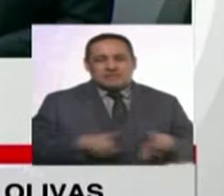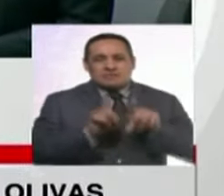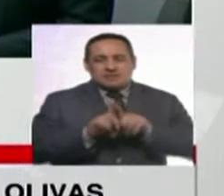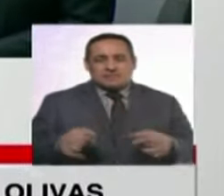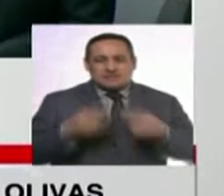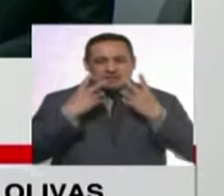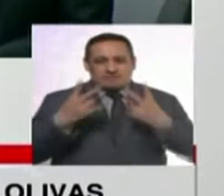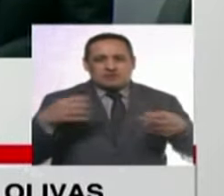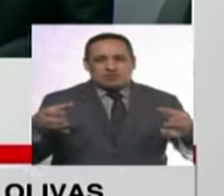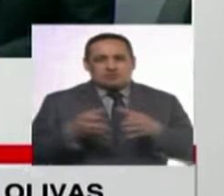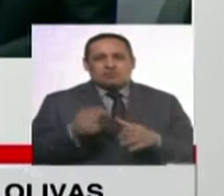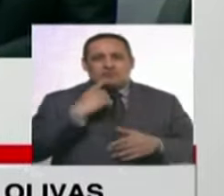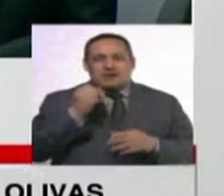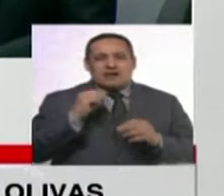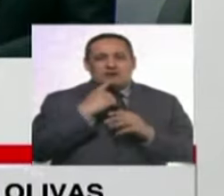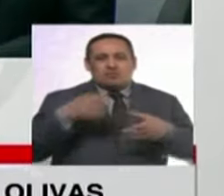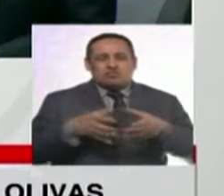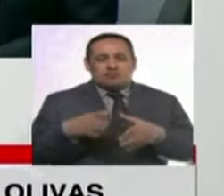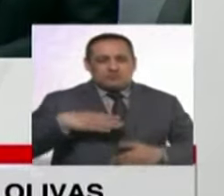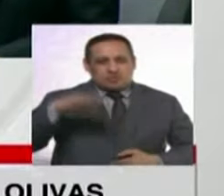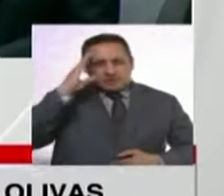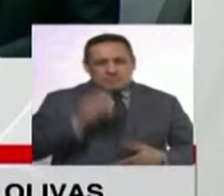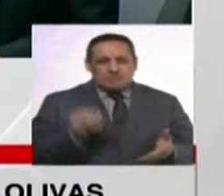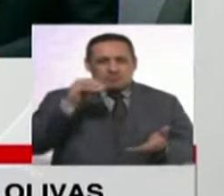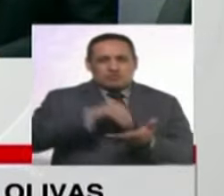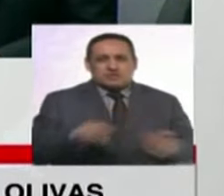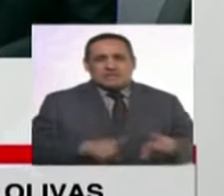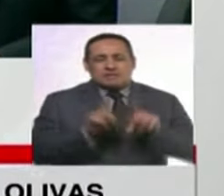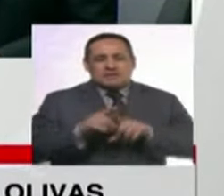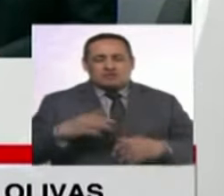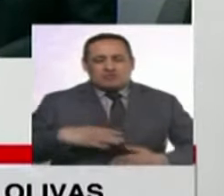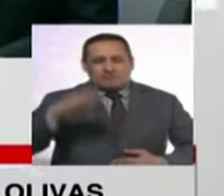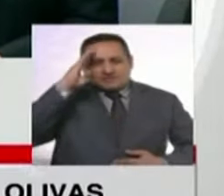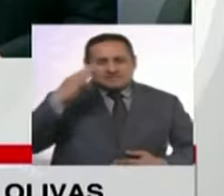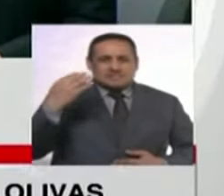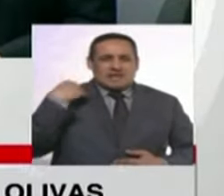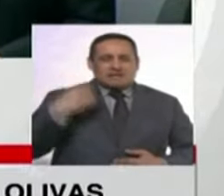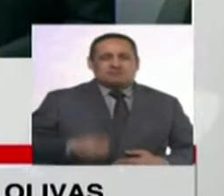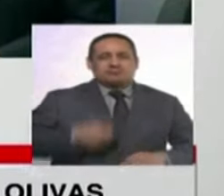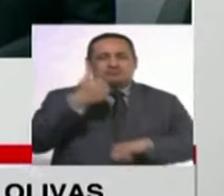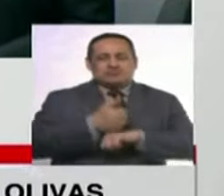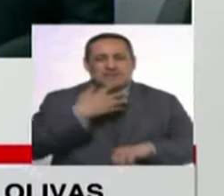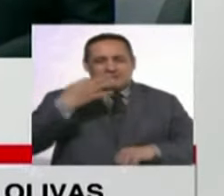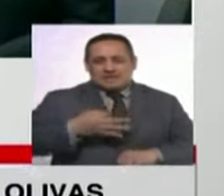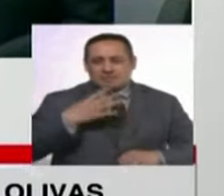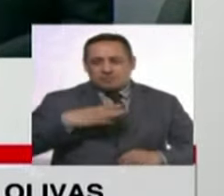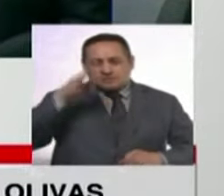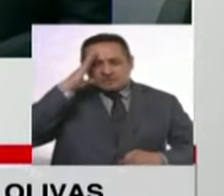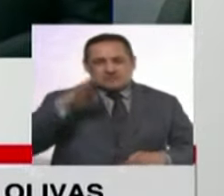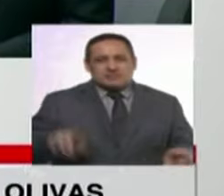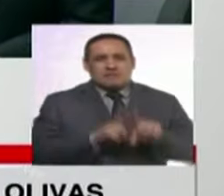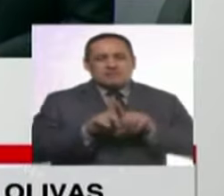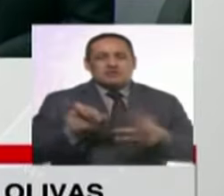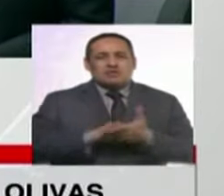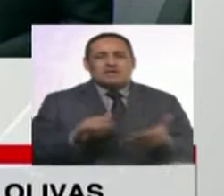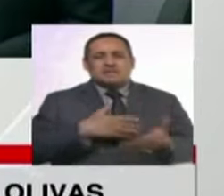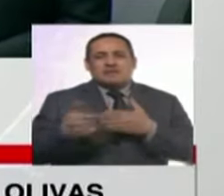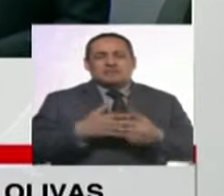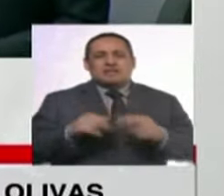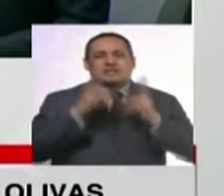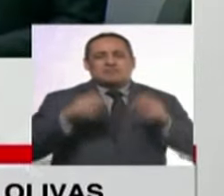Échele ojo a las agregadurías policiales que estén los oficiales que merezcaron los verdadero policías no lo quise